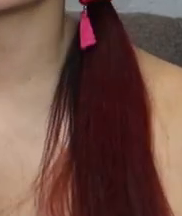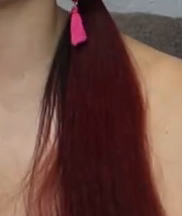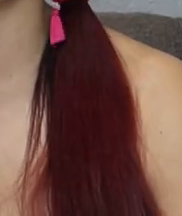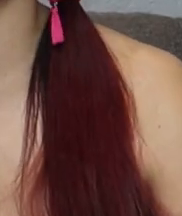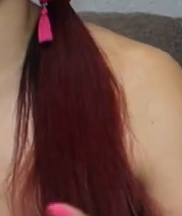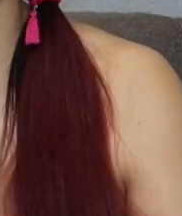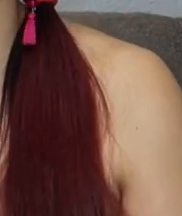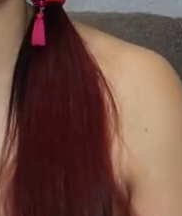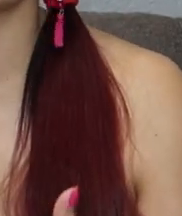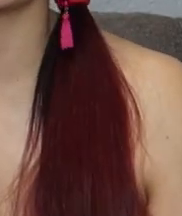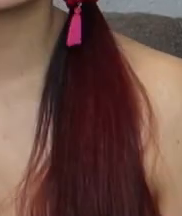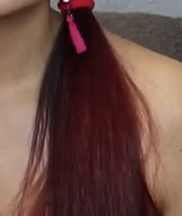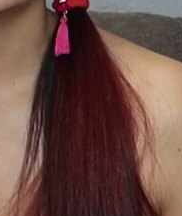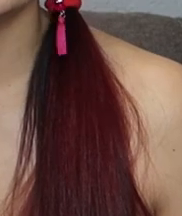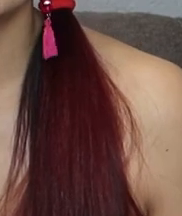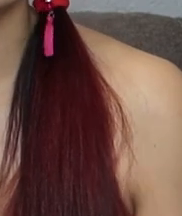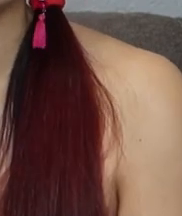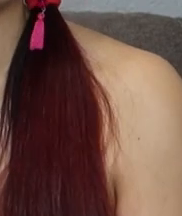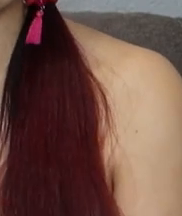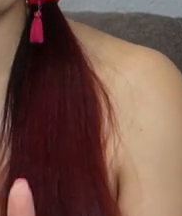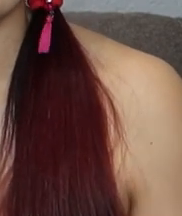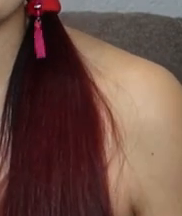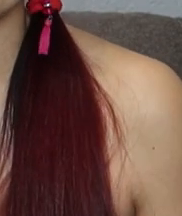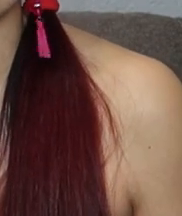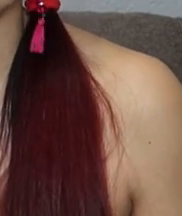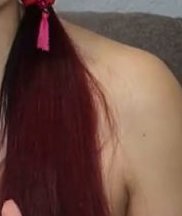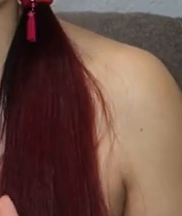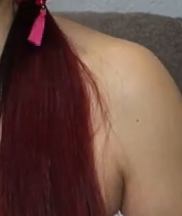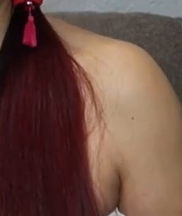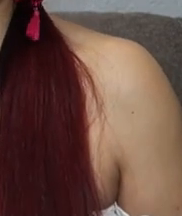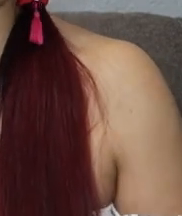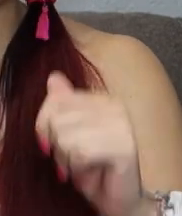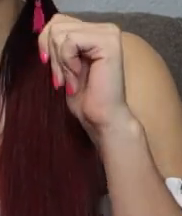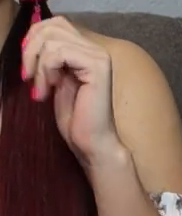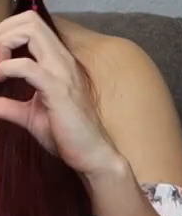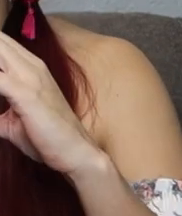por mi Facebook, que sí, que hágale, que le vendo, que le compro. Y es hora de decir mi frase